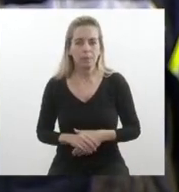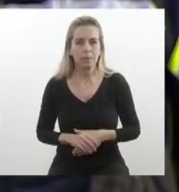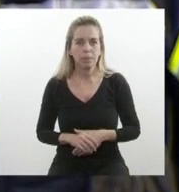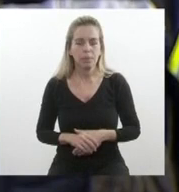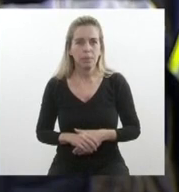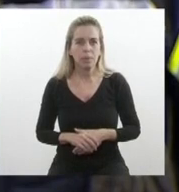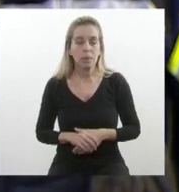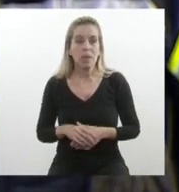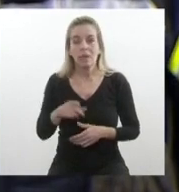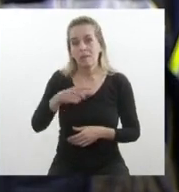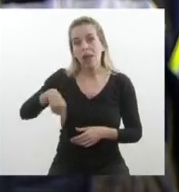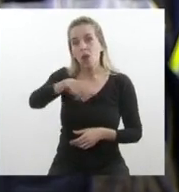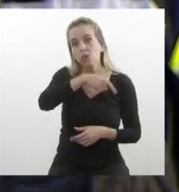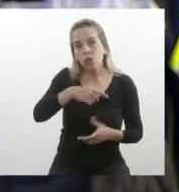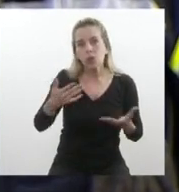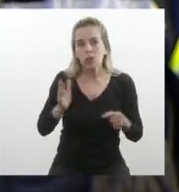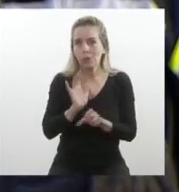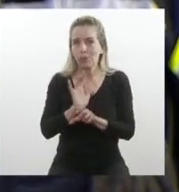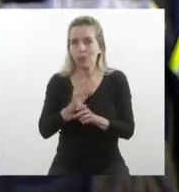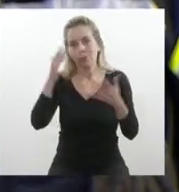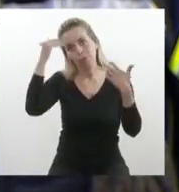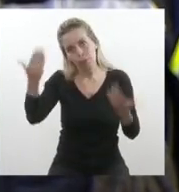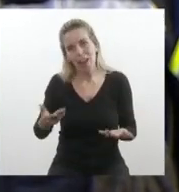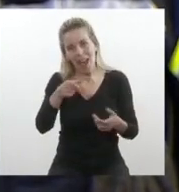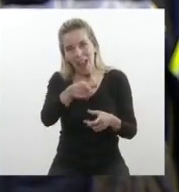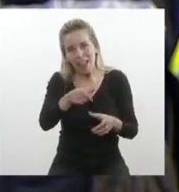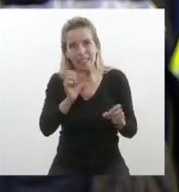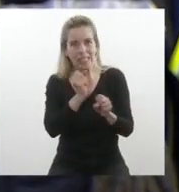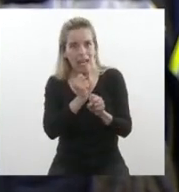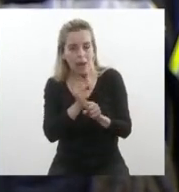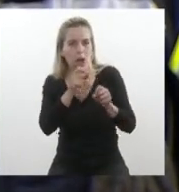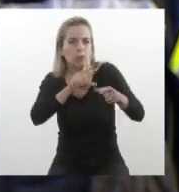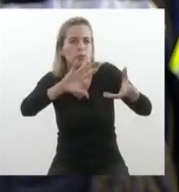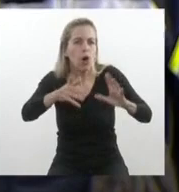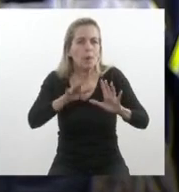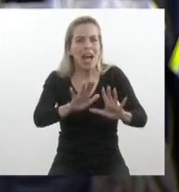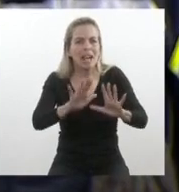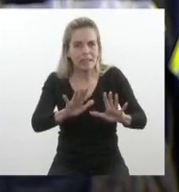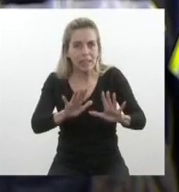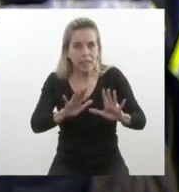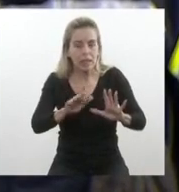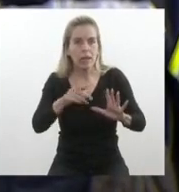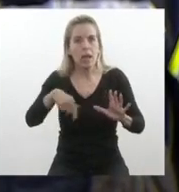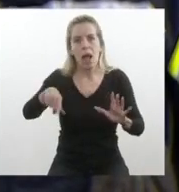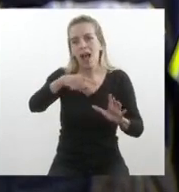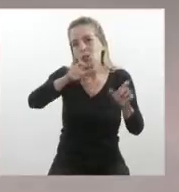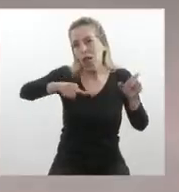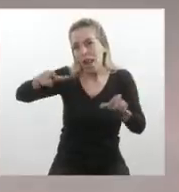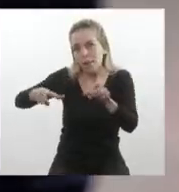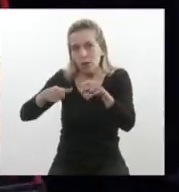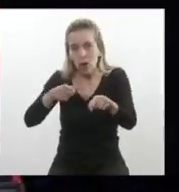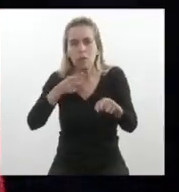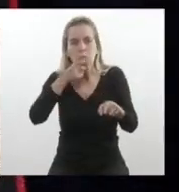Y que nosotros estemos de algún modo reivindicando de esta manera a quienes han dado